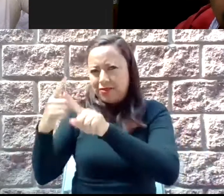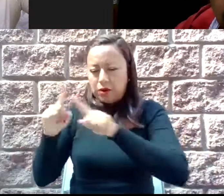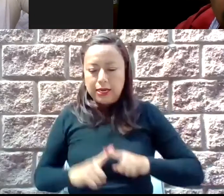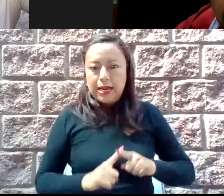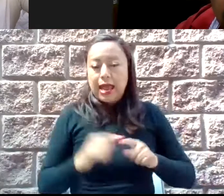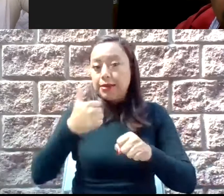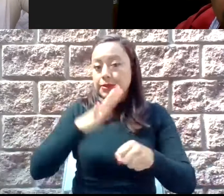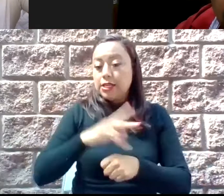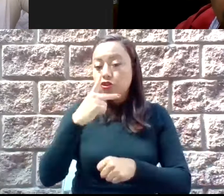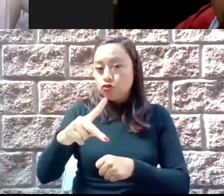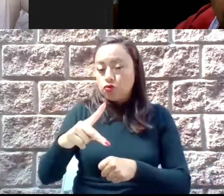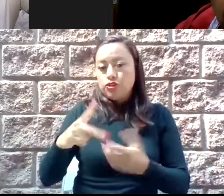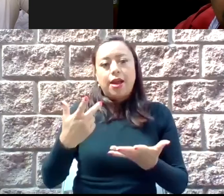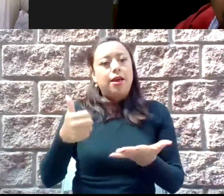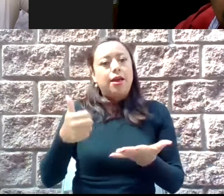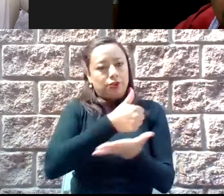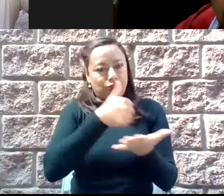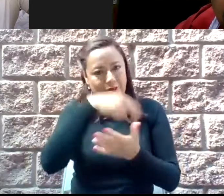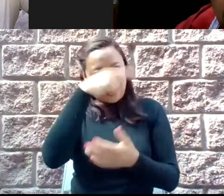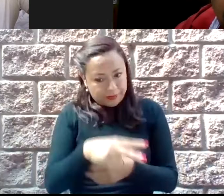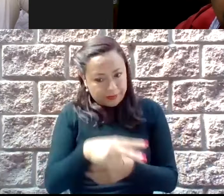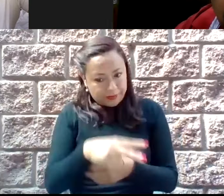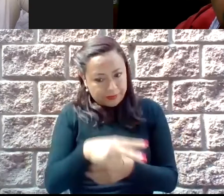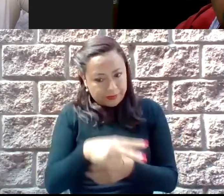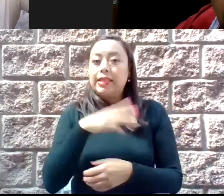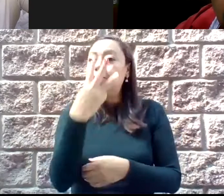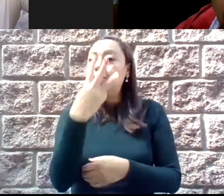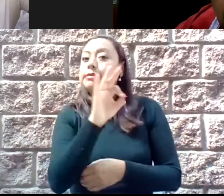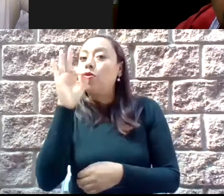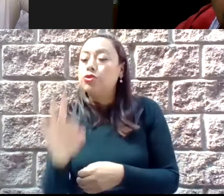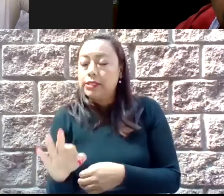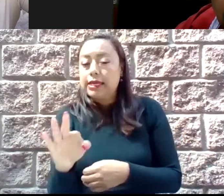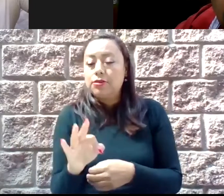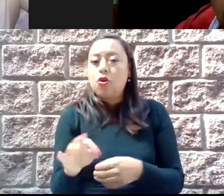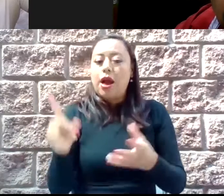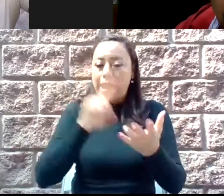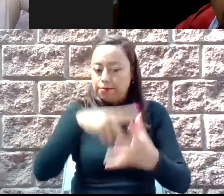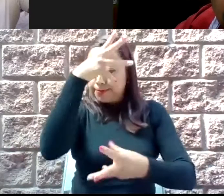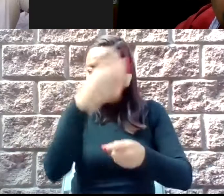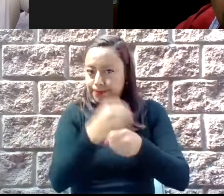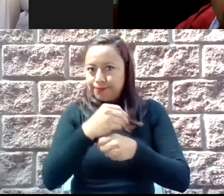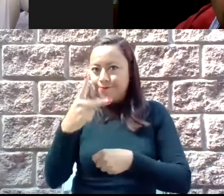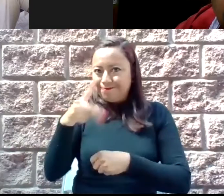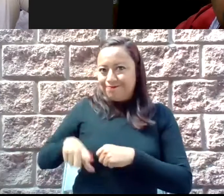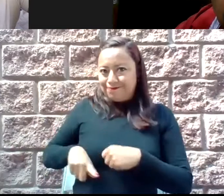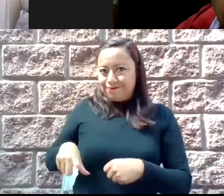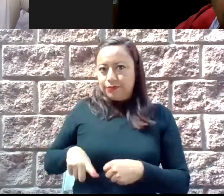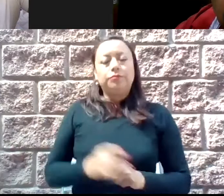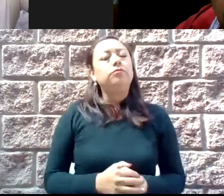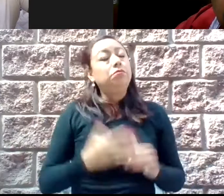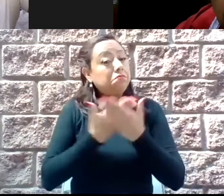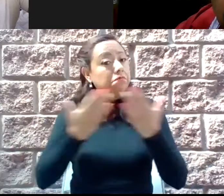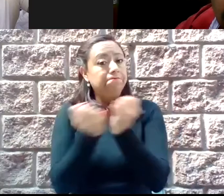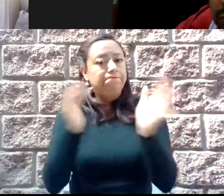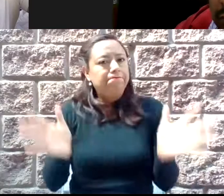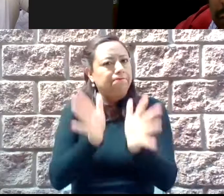la Ciudad de México, designen al menos el 3% de jóvenes dentro de su estructura de gobierno. Así también, se impulsen medidas